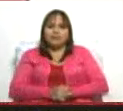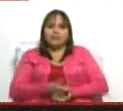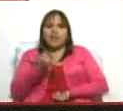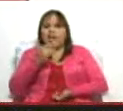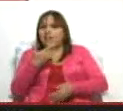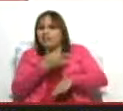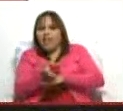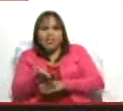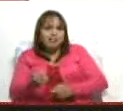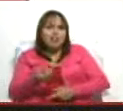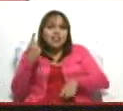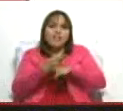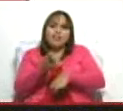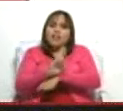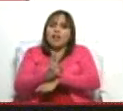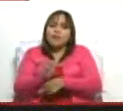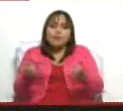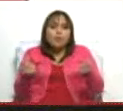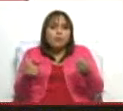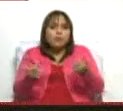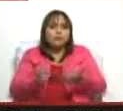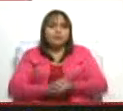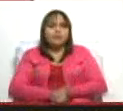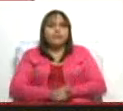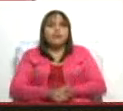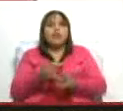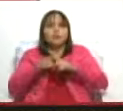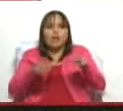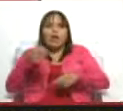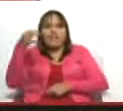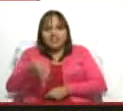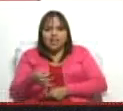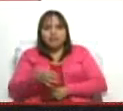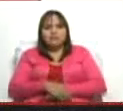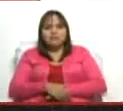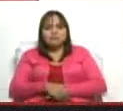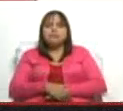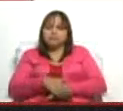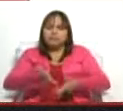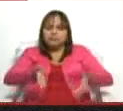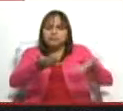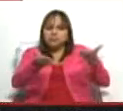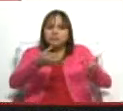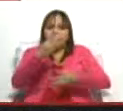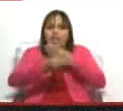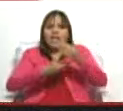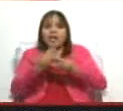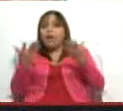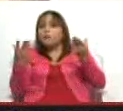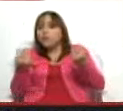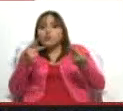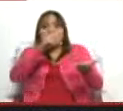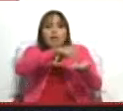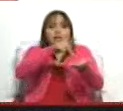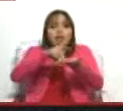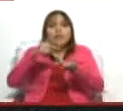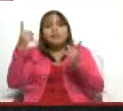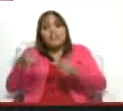tienen que apurarse. Tienen que apurarse. Pero de verdad, eso debería ser así. Si hay tantos candidatos, deberían